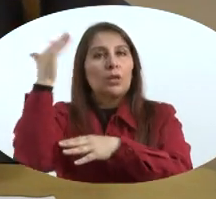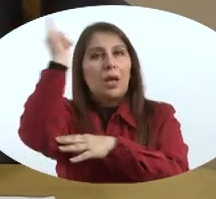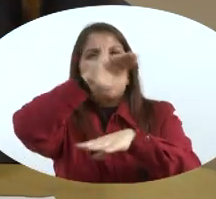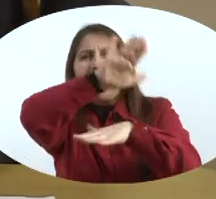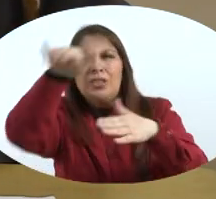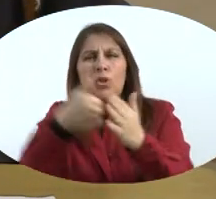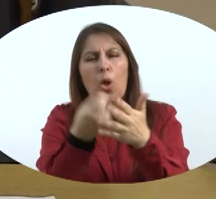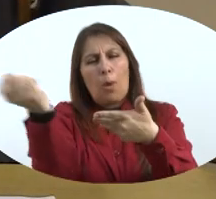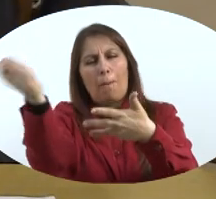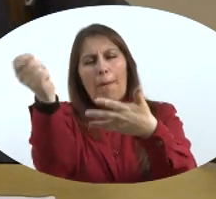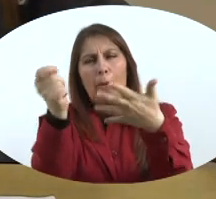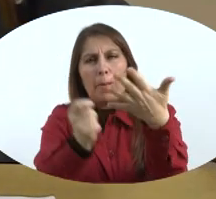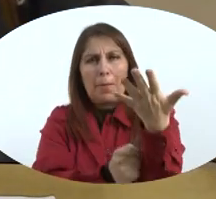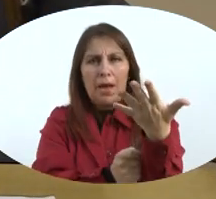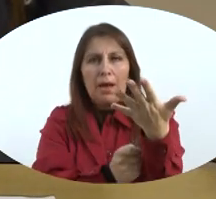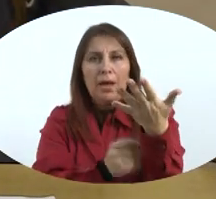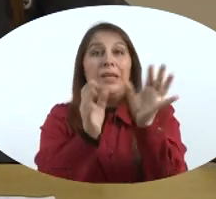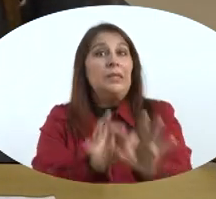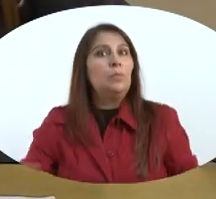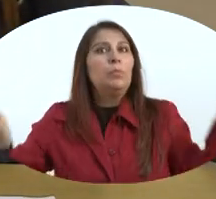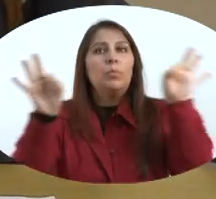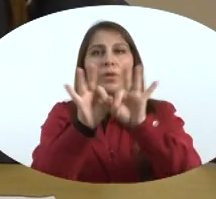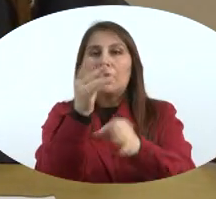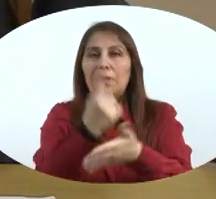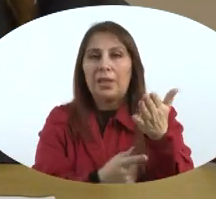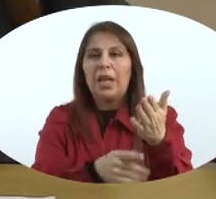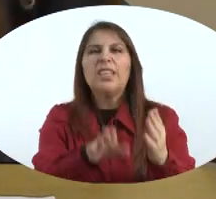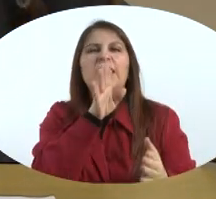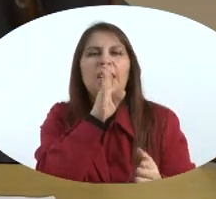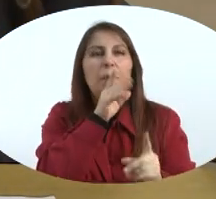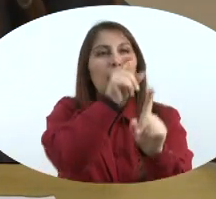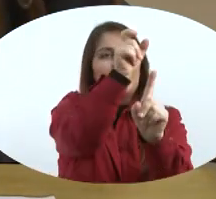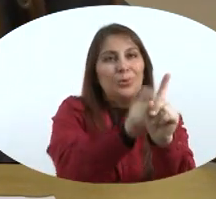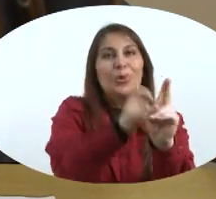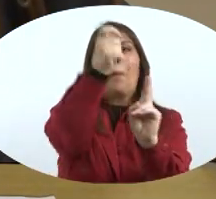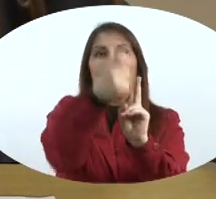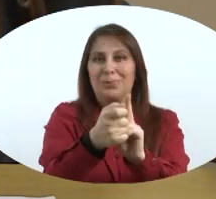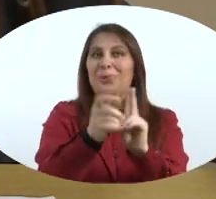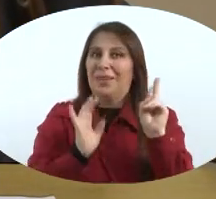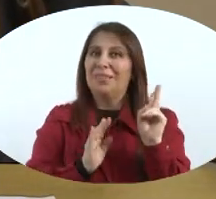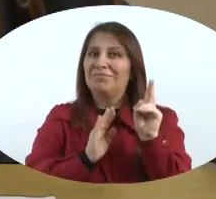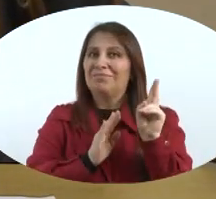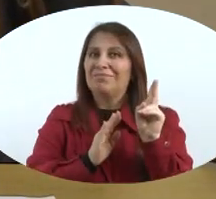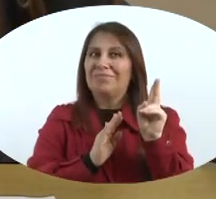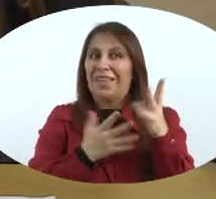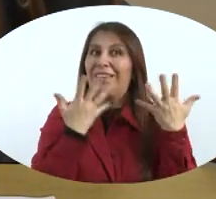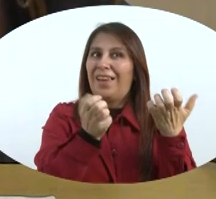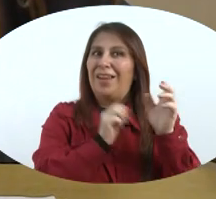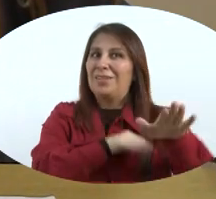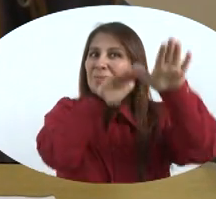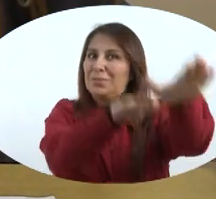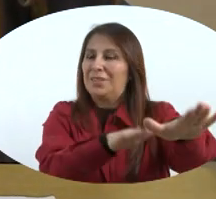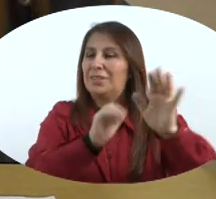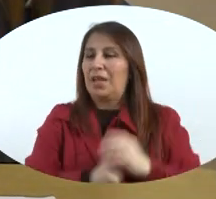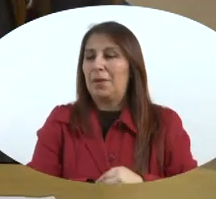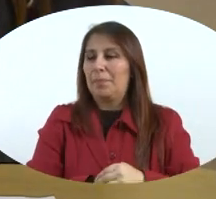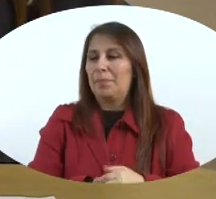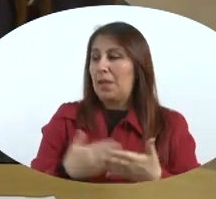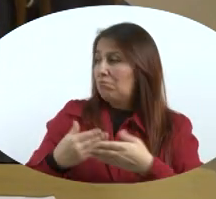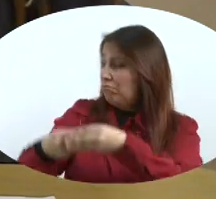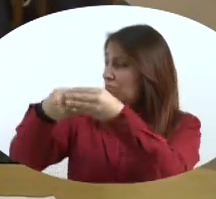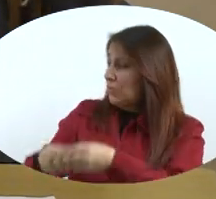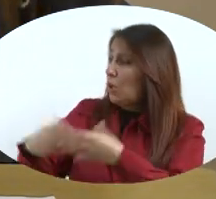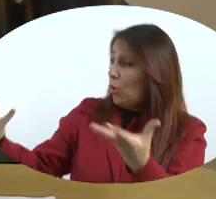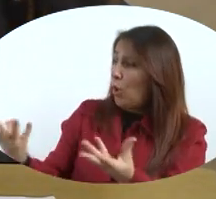pues es importante como primera medida que se conozcan quiénes son los candidatos entonces arrancó pues por darle también un saludo a la plancha de josé luís